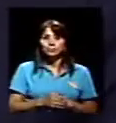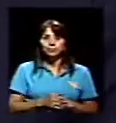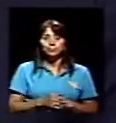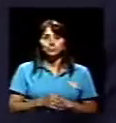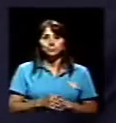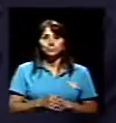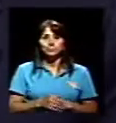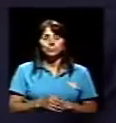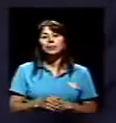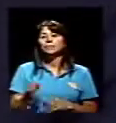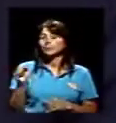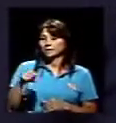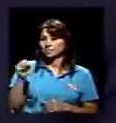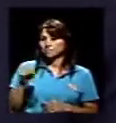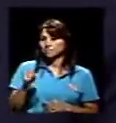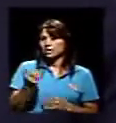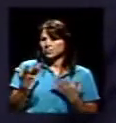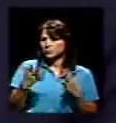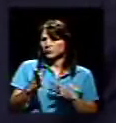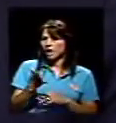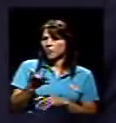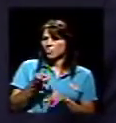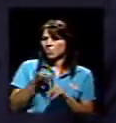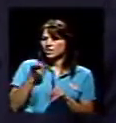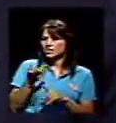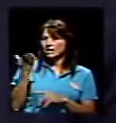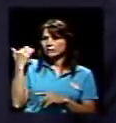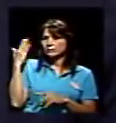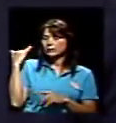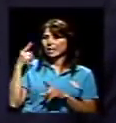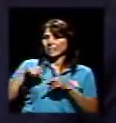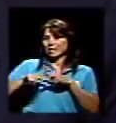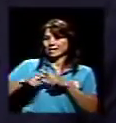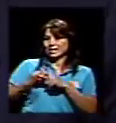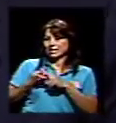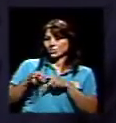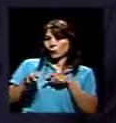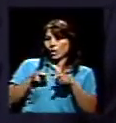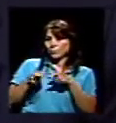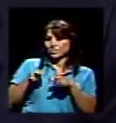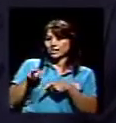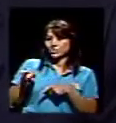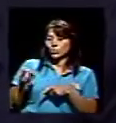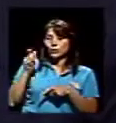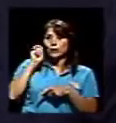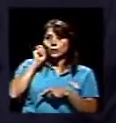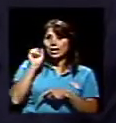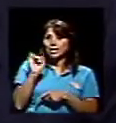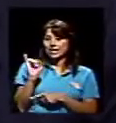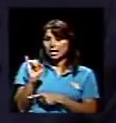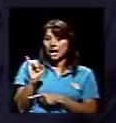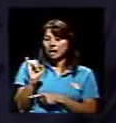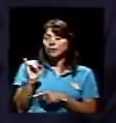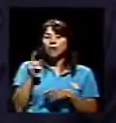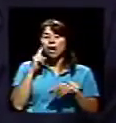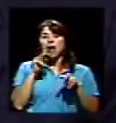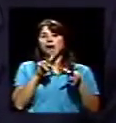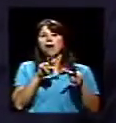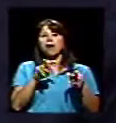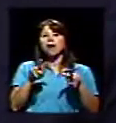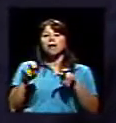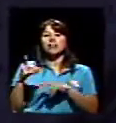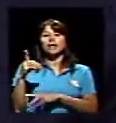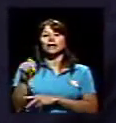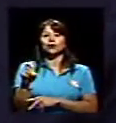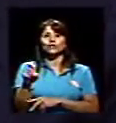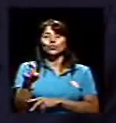desde hace, yo diría casi que el inicio de la administración de doña Ileana, se diagnosticó muy rápidamente la situación que se tenía. Después se formalizó a